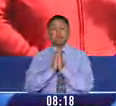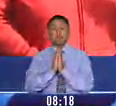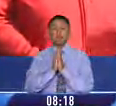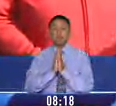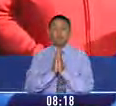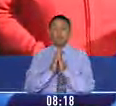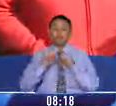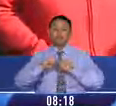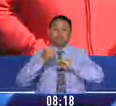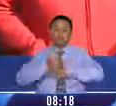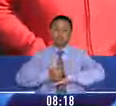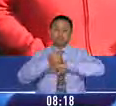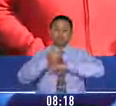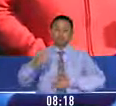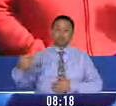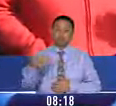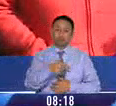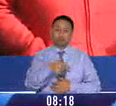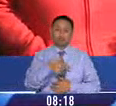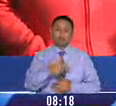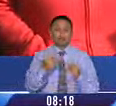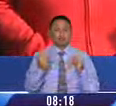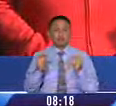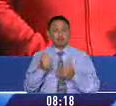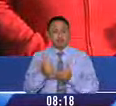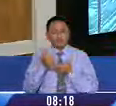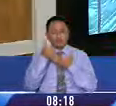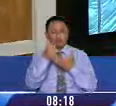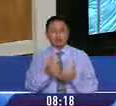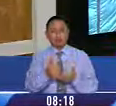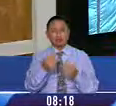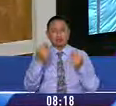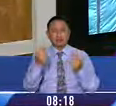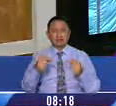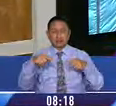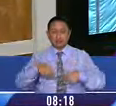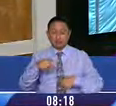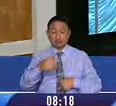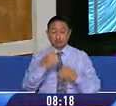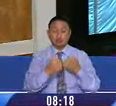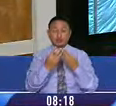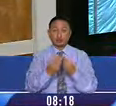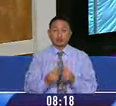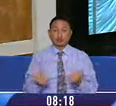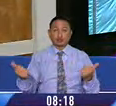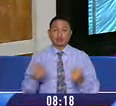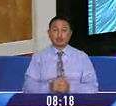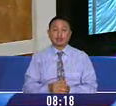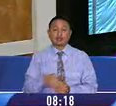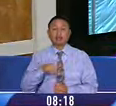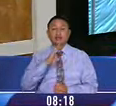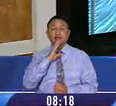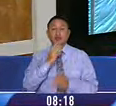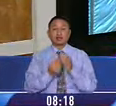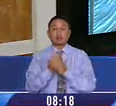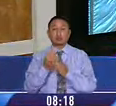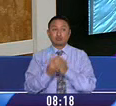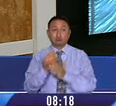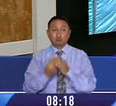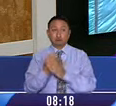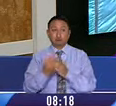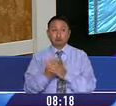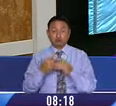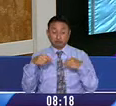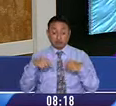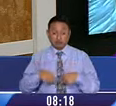es a las autoridades una atención oportuna, una atención rápida para darle solución a este problema de las fugas de agua, que no solamente se